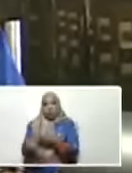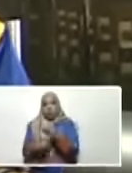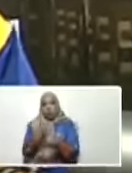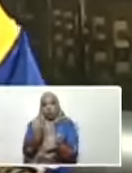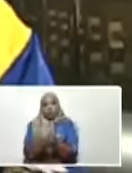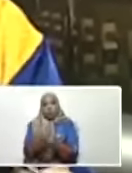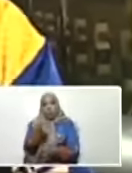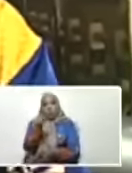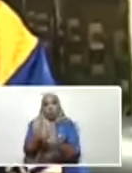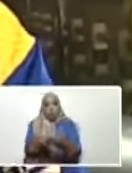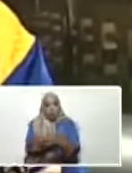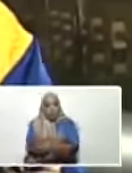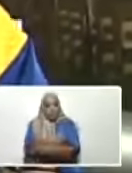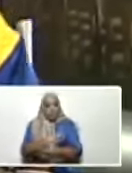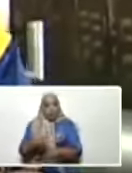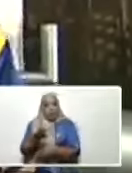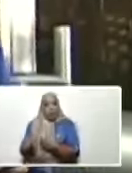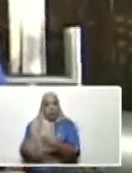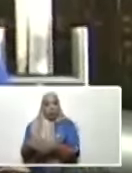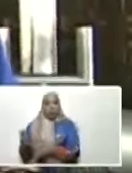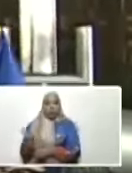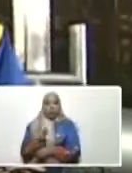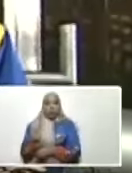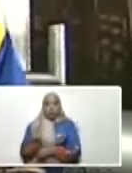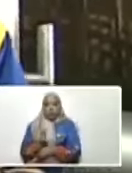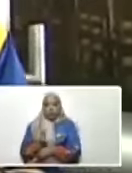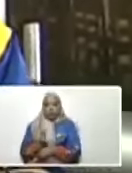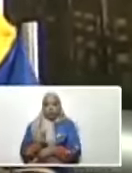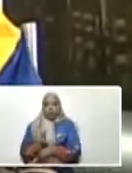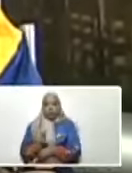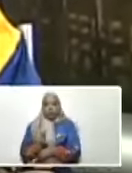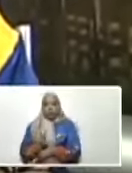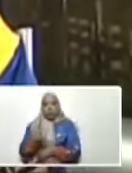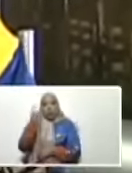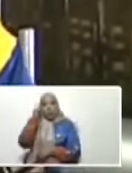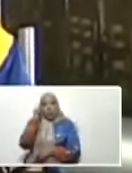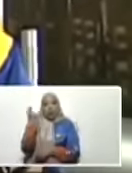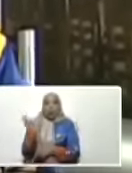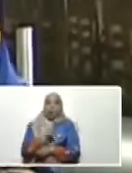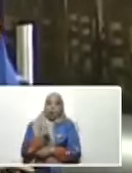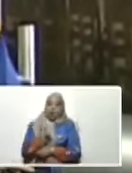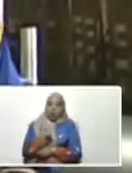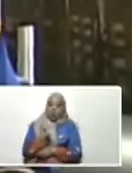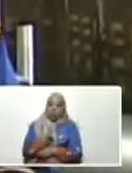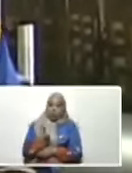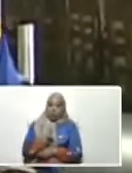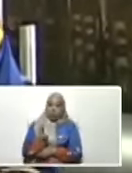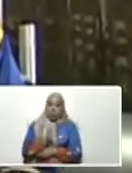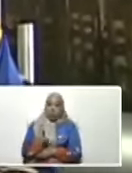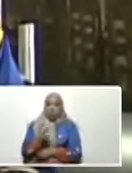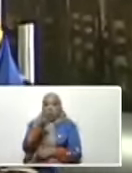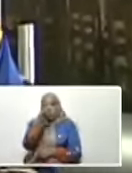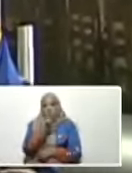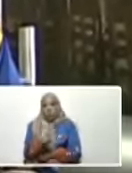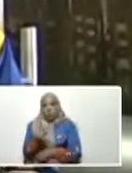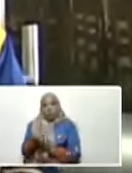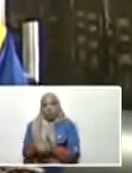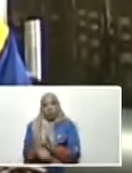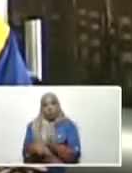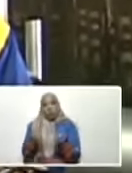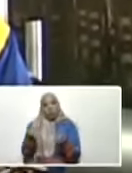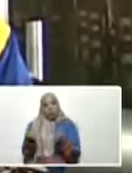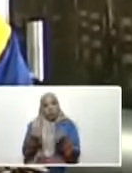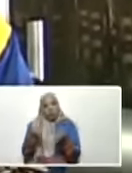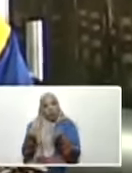ya a 1 millón de barriles a nivel nacional, llegará el día muy pronto, en estos años que vienen de